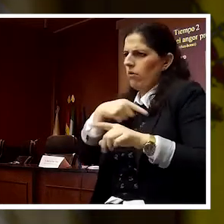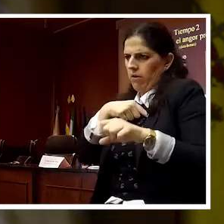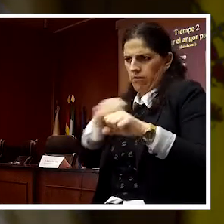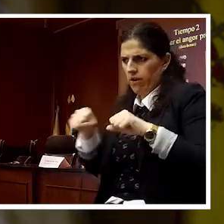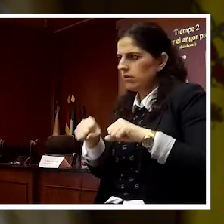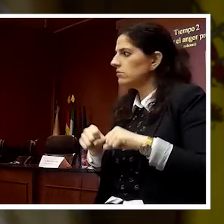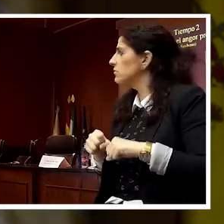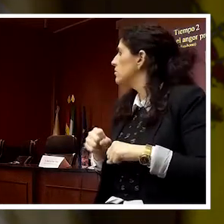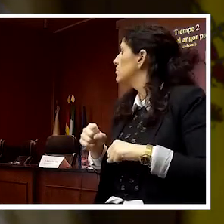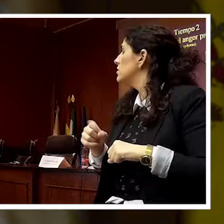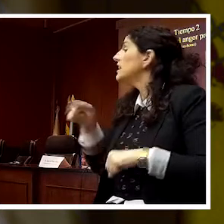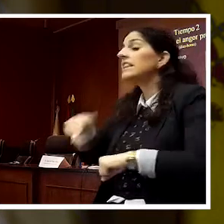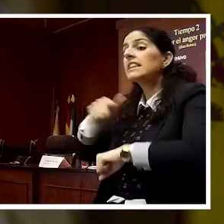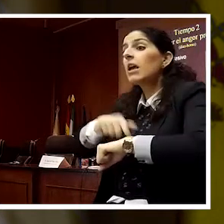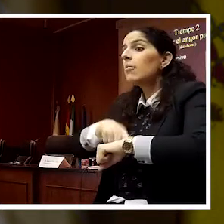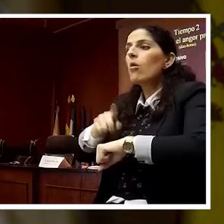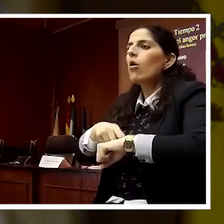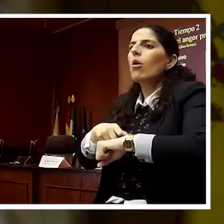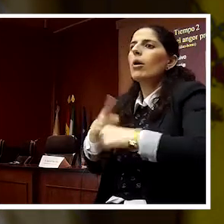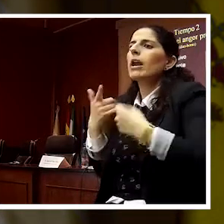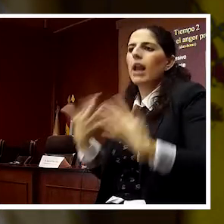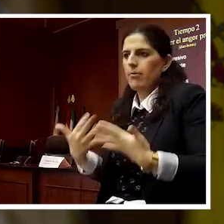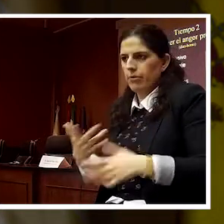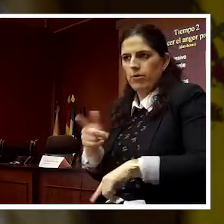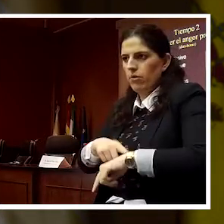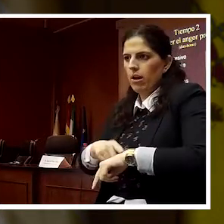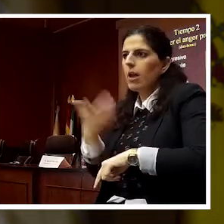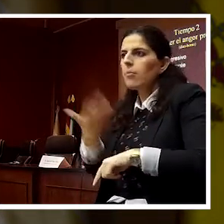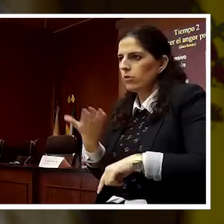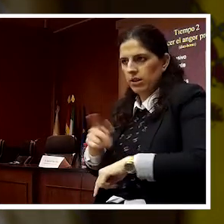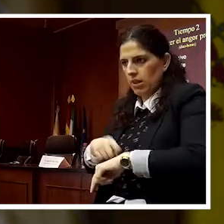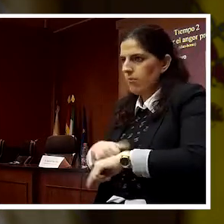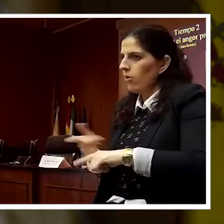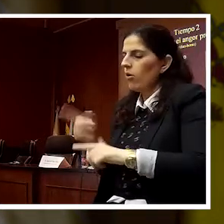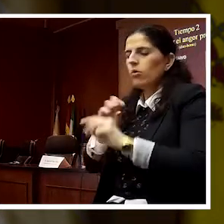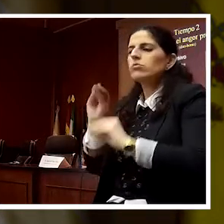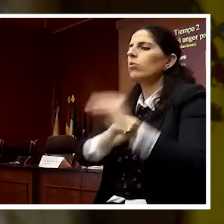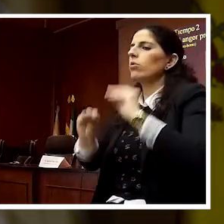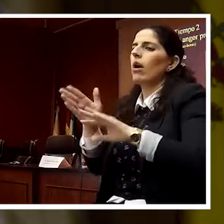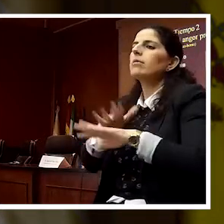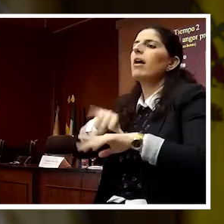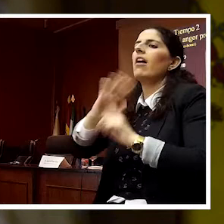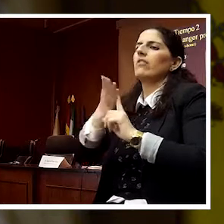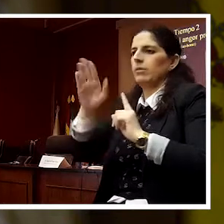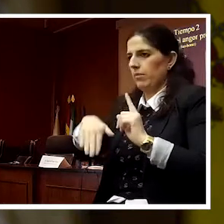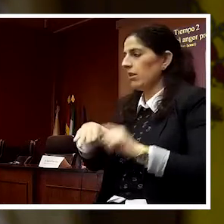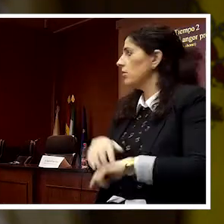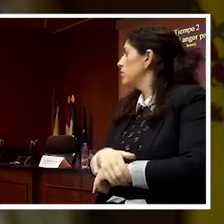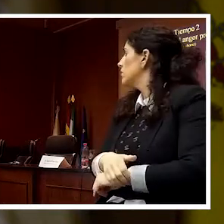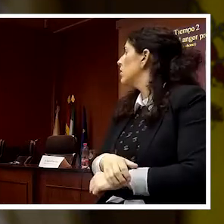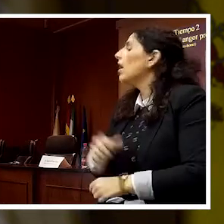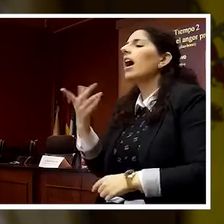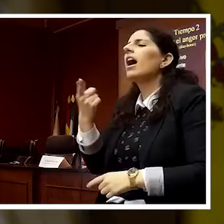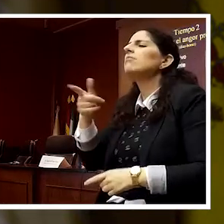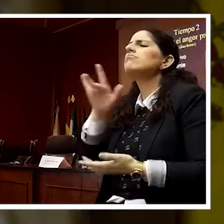manera que es un tiempo límite y es un tiempo clave para evitar el infarto. ¿Por qué se